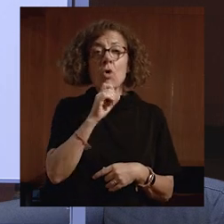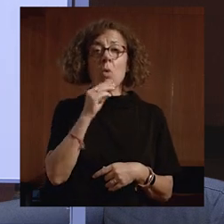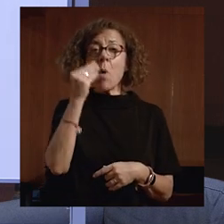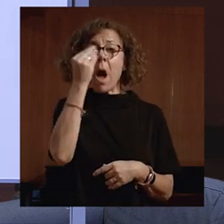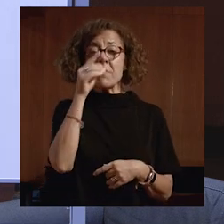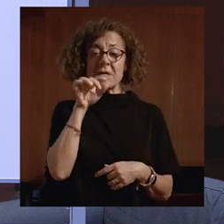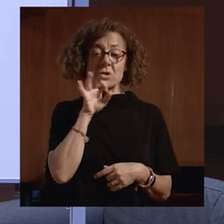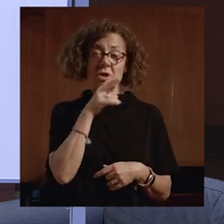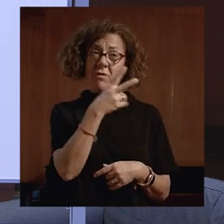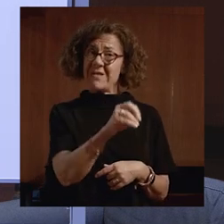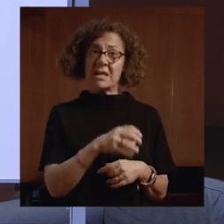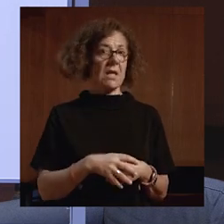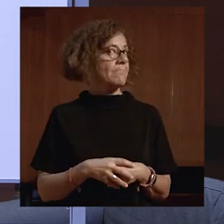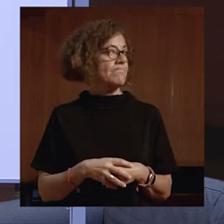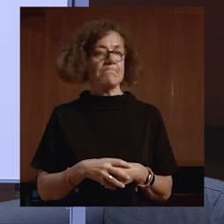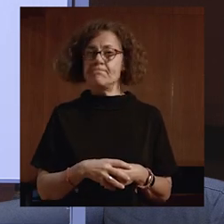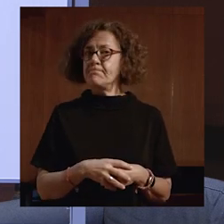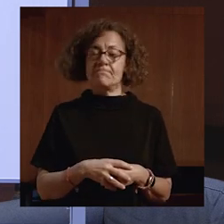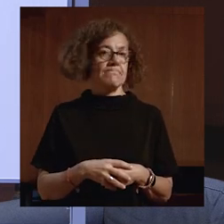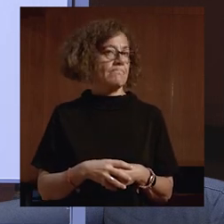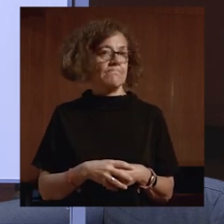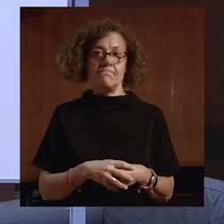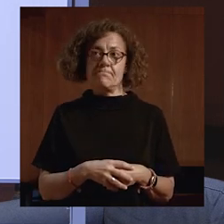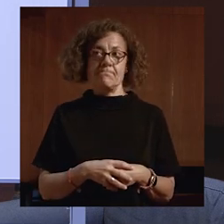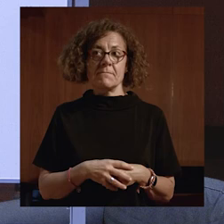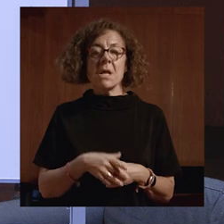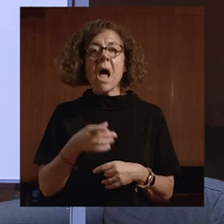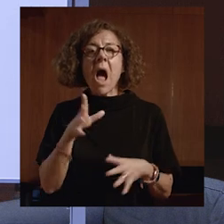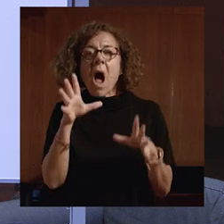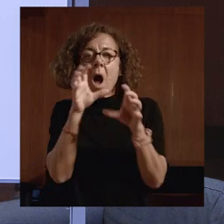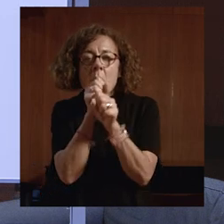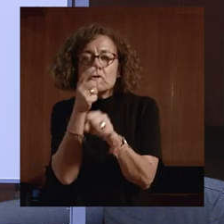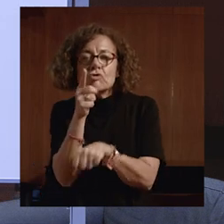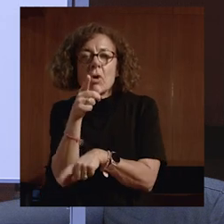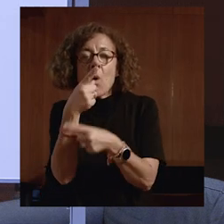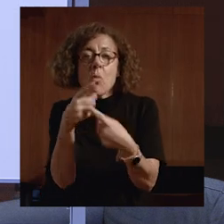el siglo XX? No. A oscuras, solo la música,